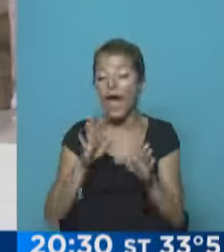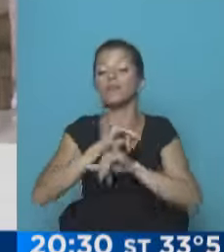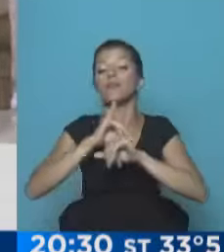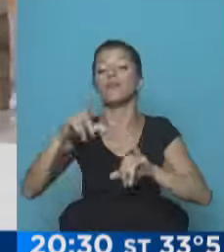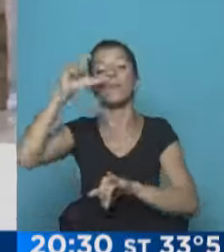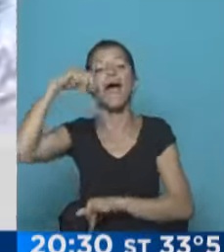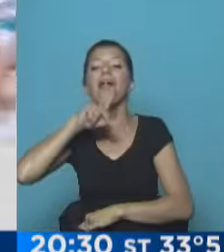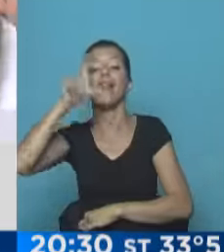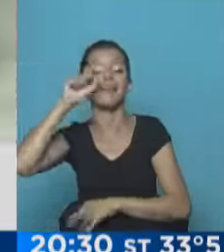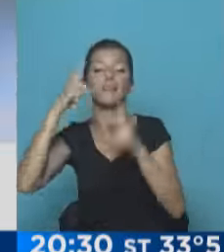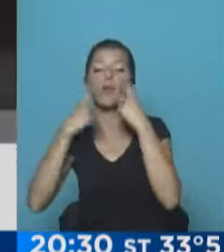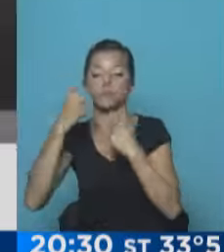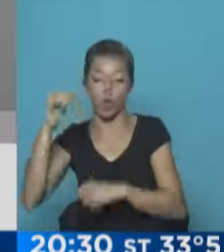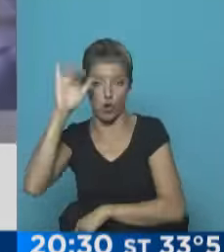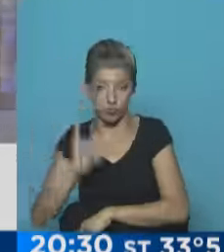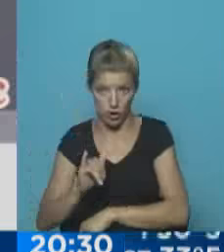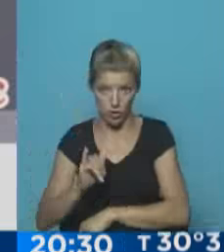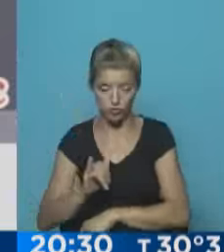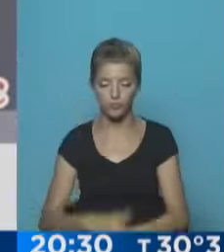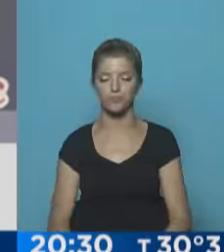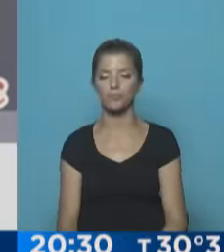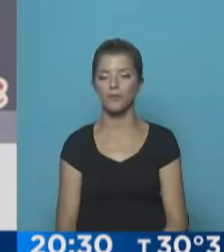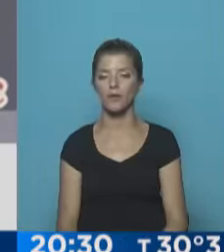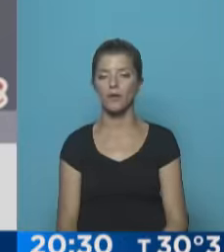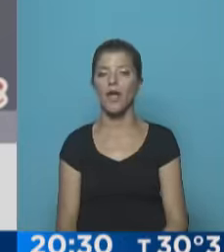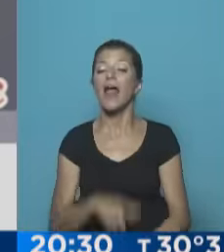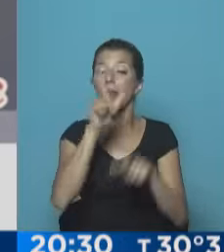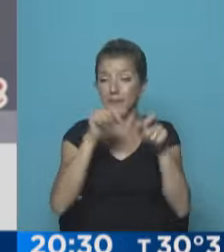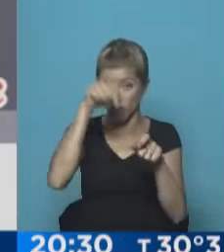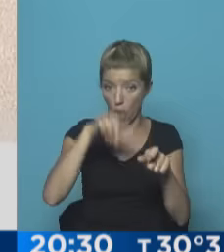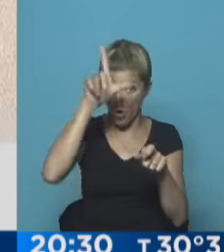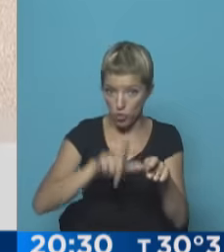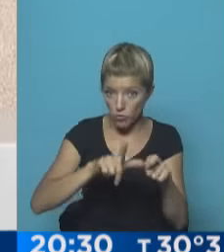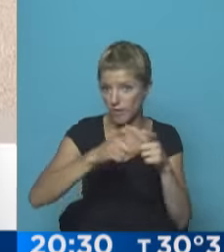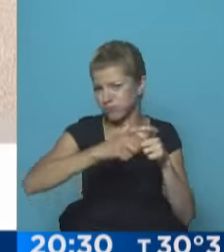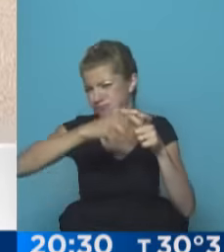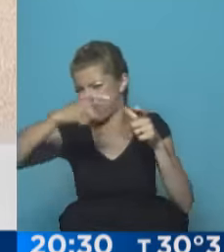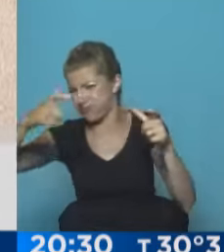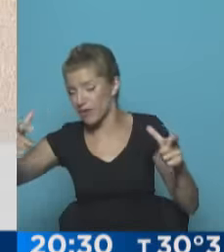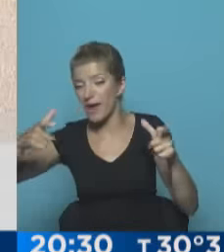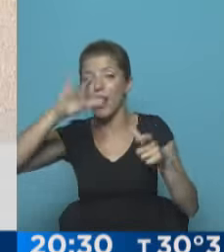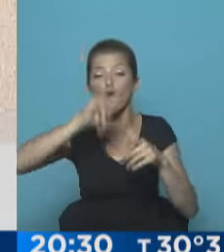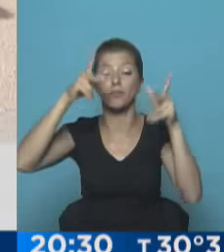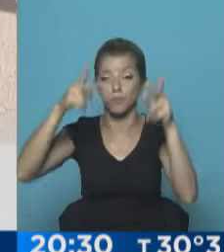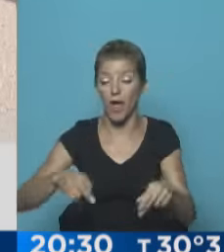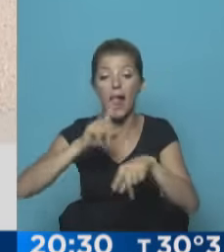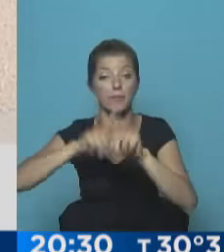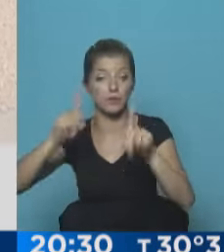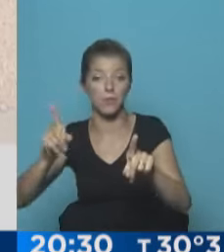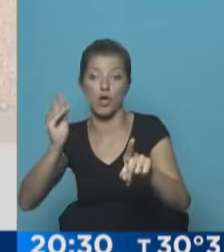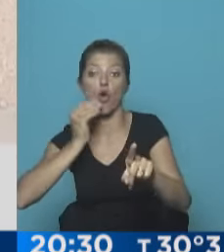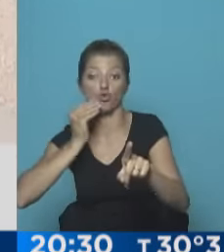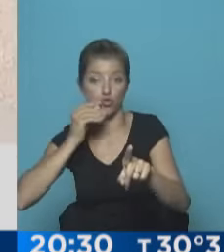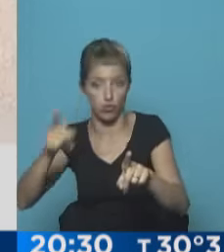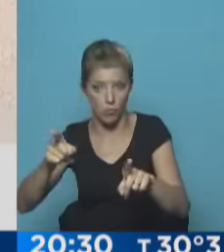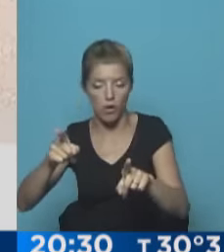Nacional Regulador de Electricidad. La cantidad de afectados creció este lunes con el correr de las horas, a la par del incremento del consumo de energía, que alcanzó